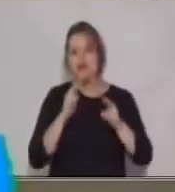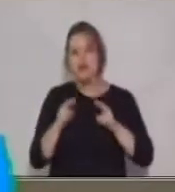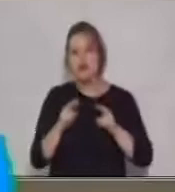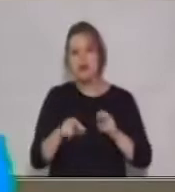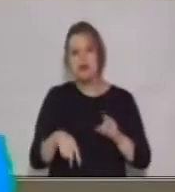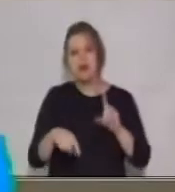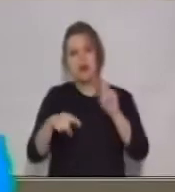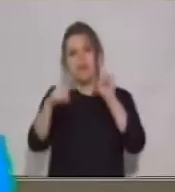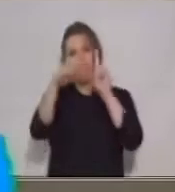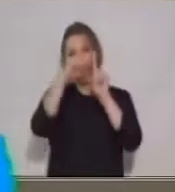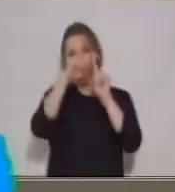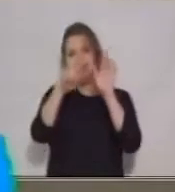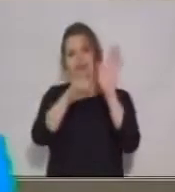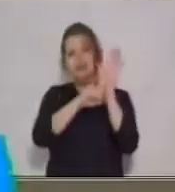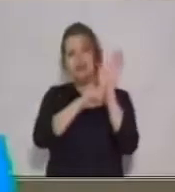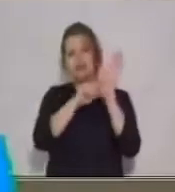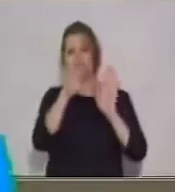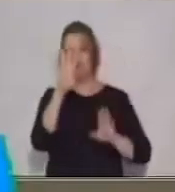menos 4.